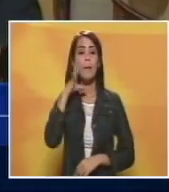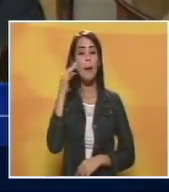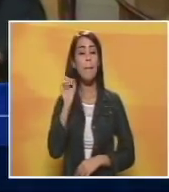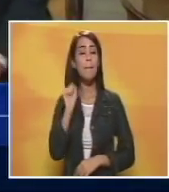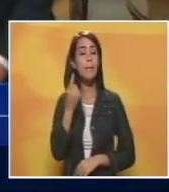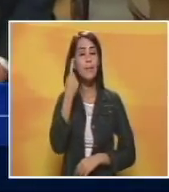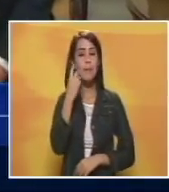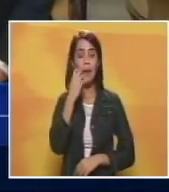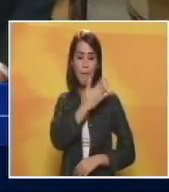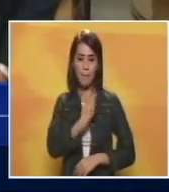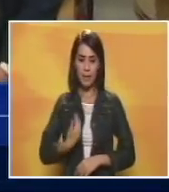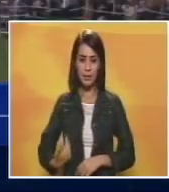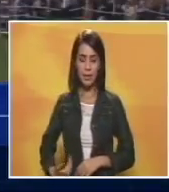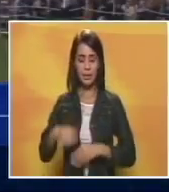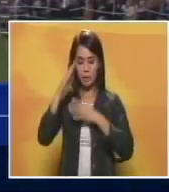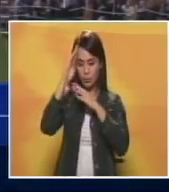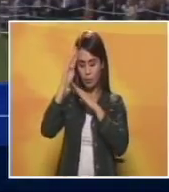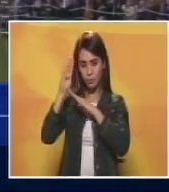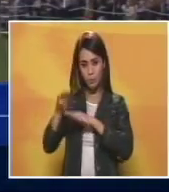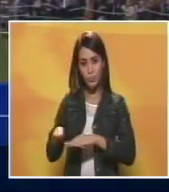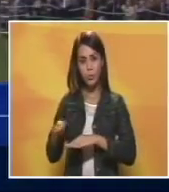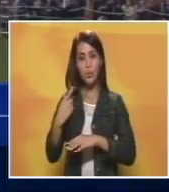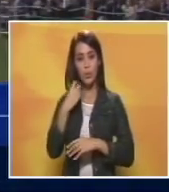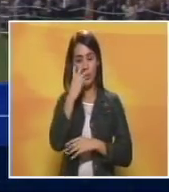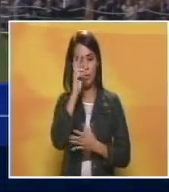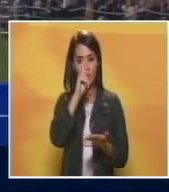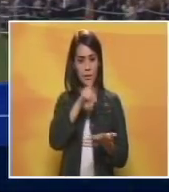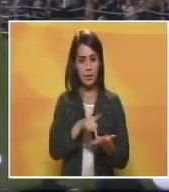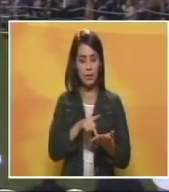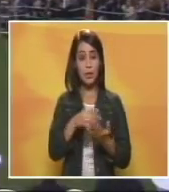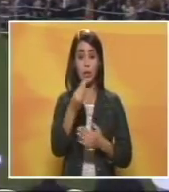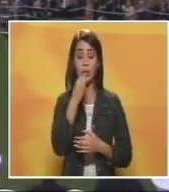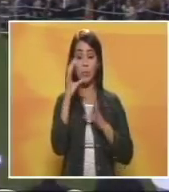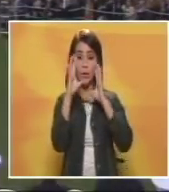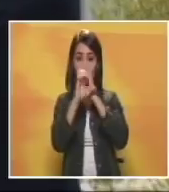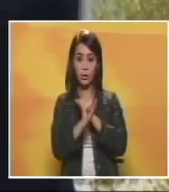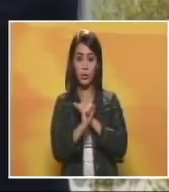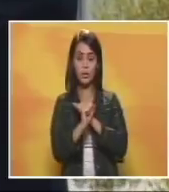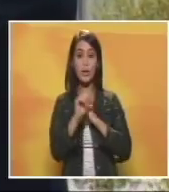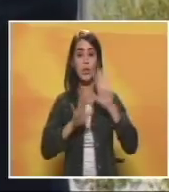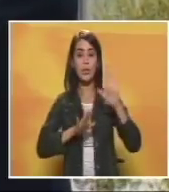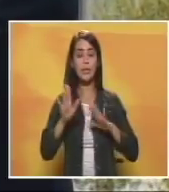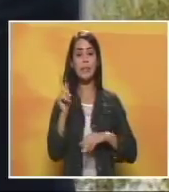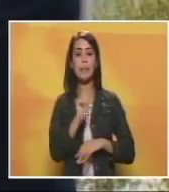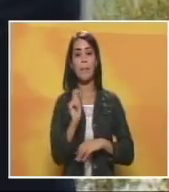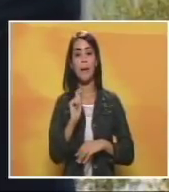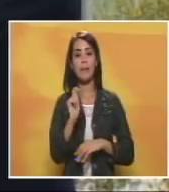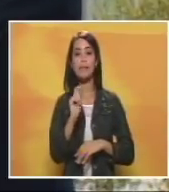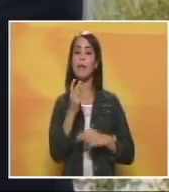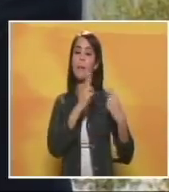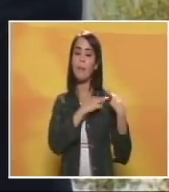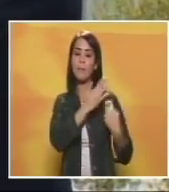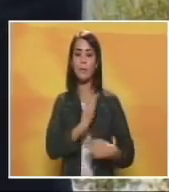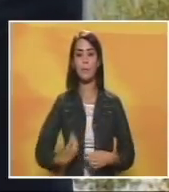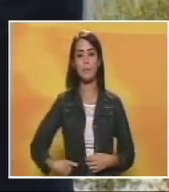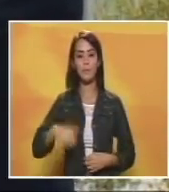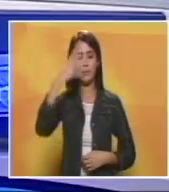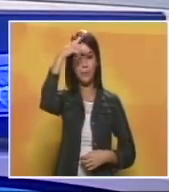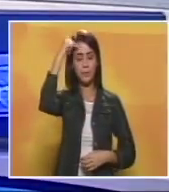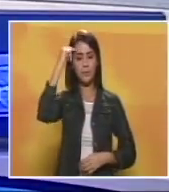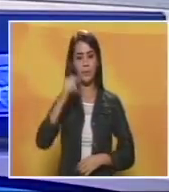primer presidente homenajeado con una visita y una cena de Estado en los 15 meses que lleva Trump en el